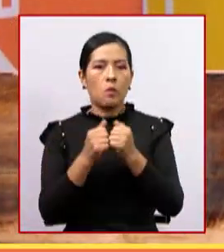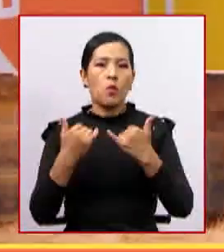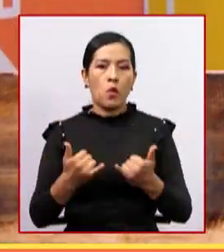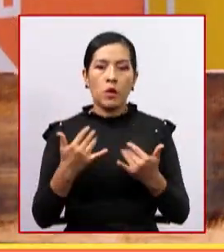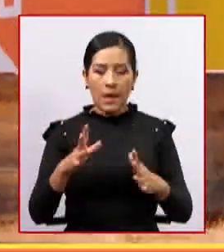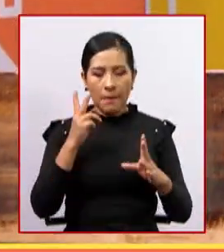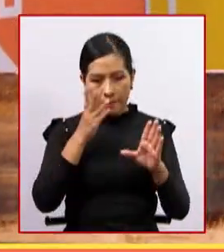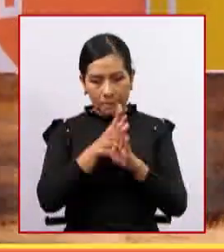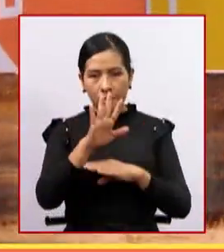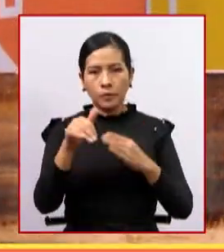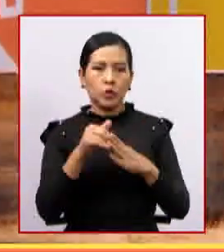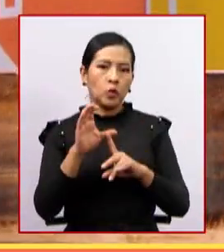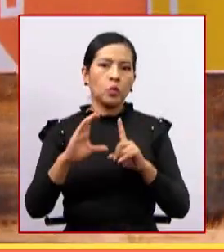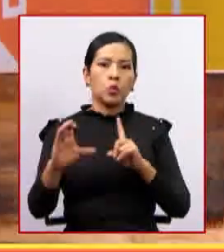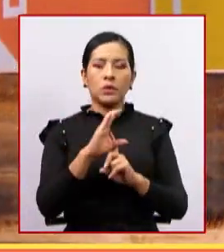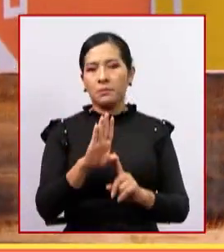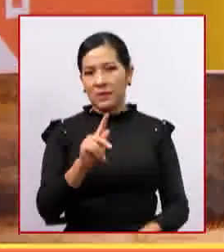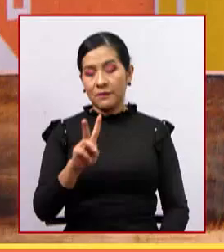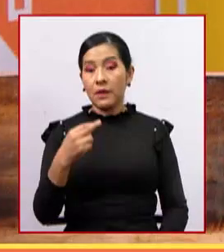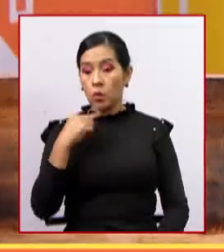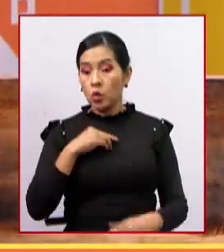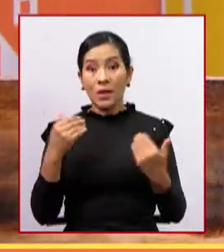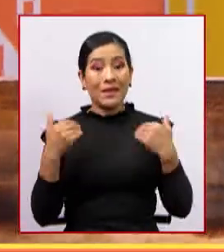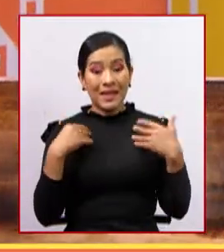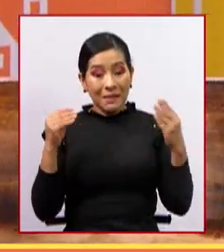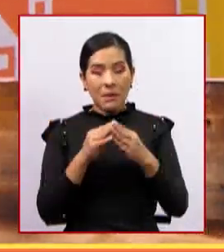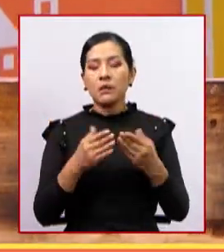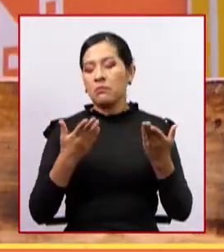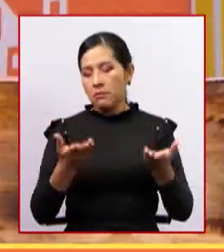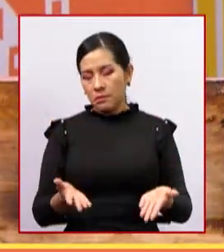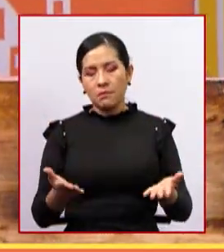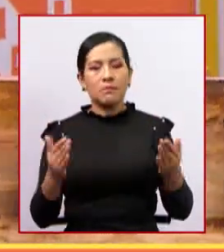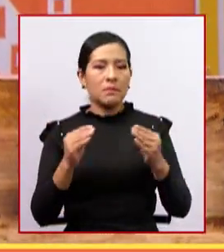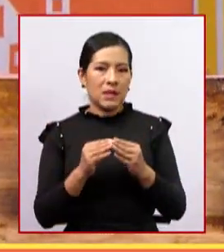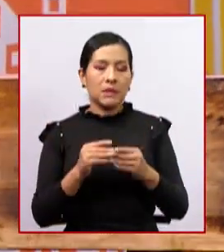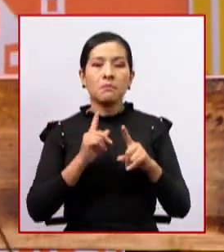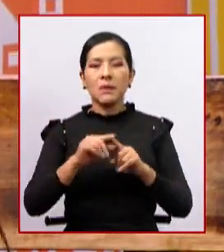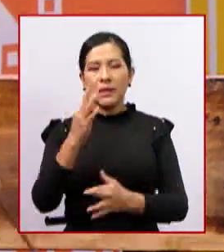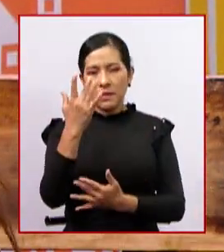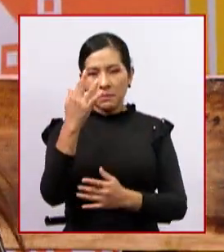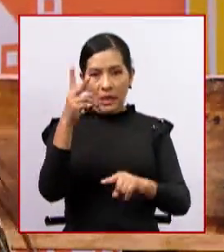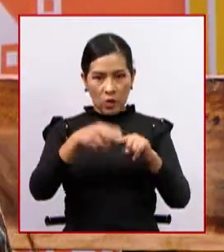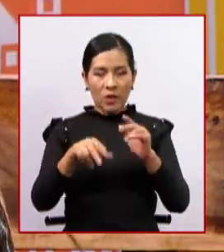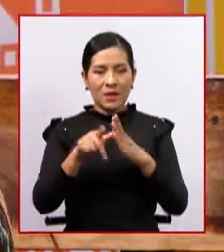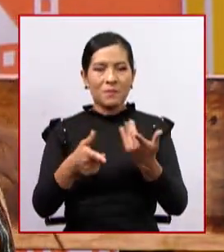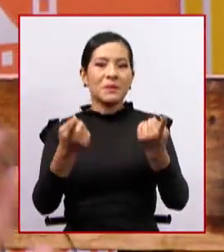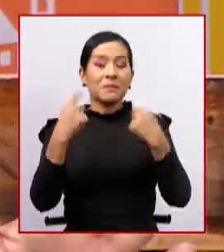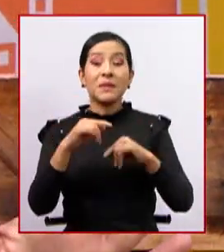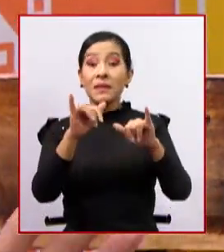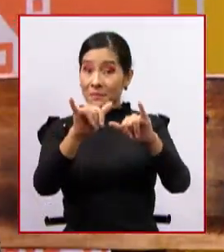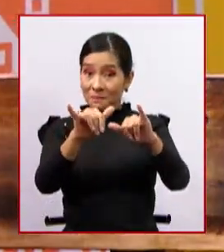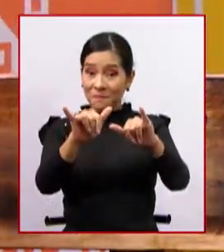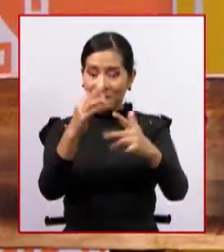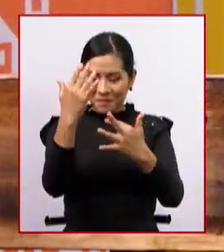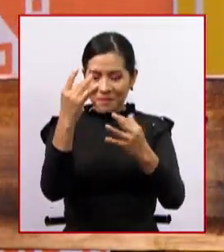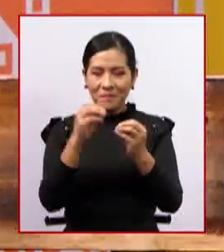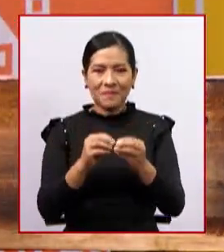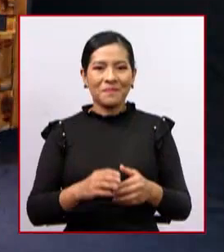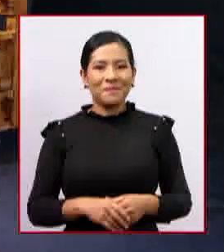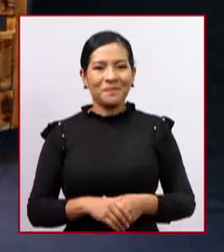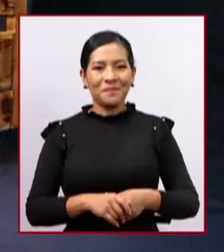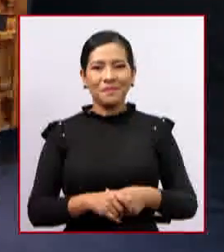vivo en Culturas BTV. ¿Tenemos más? Claro que tenemos más, pero tenemos que irnos a un corte y ya volvemos. No se muevan porque hay más.